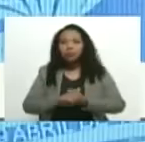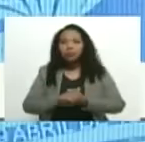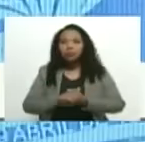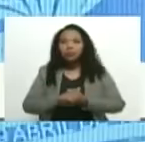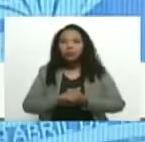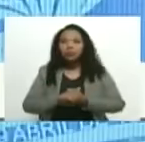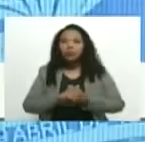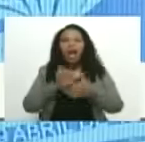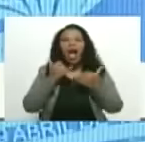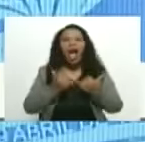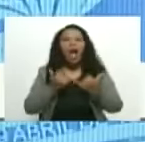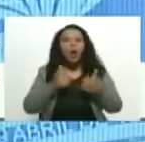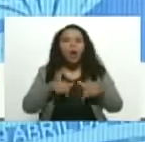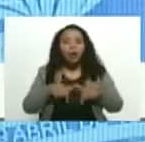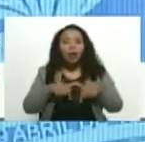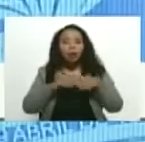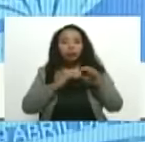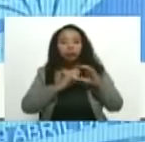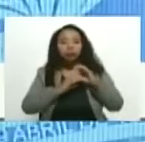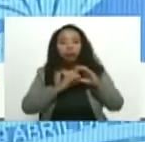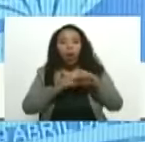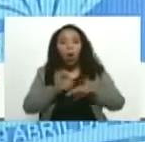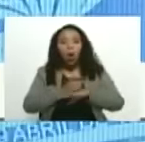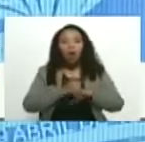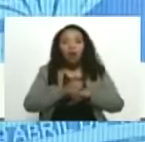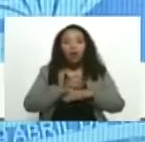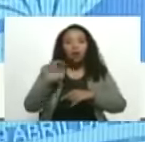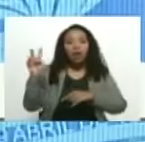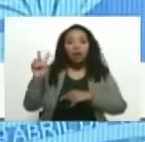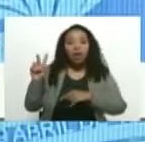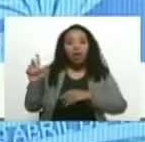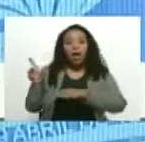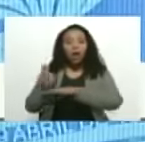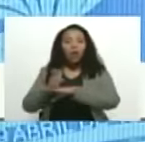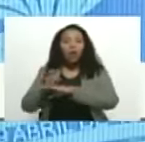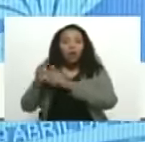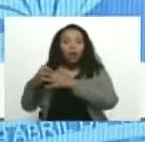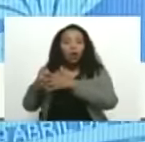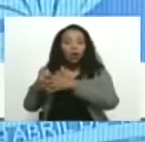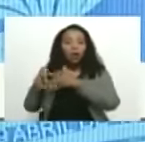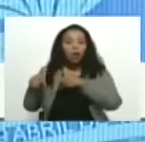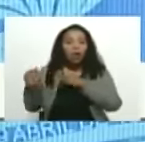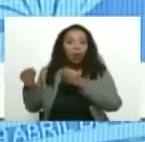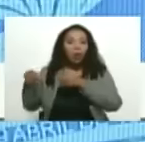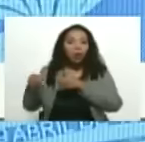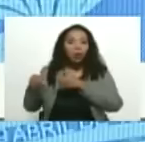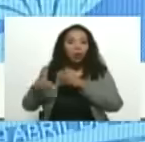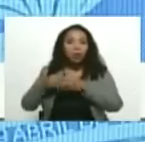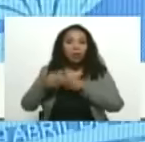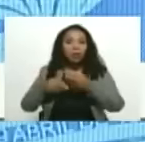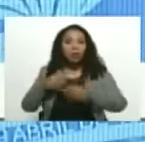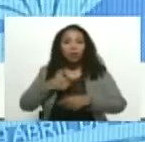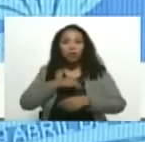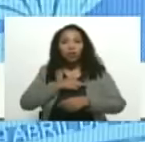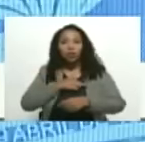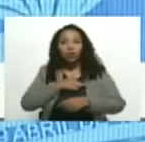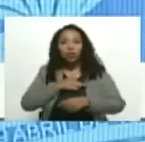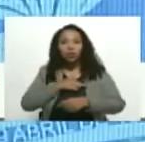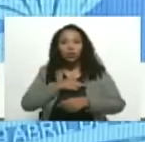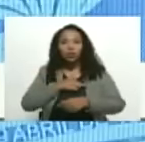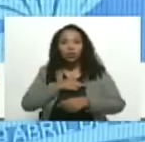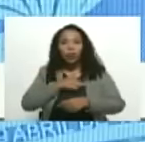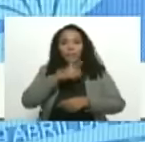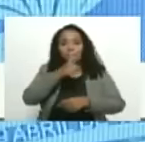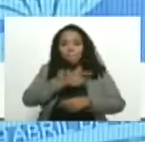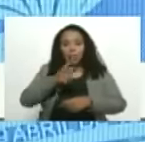¿qué viene ahora en estas conversaciones entre gobierno de Venezuela y gobierno de Estados Unidos, estos acuerdos que se están, sosteniendo? Nosotros somos